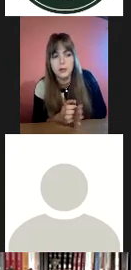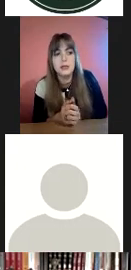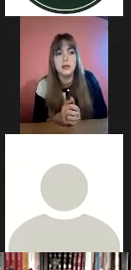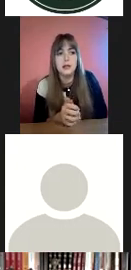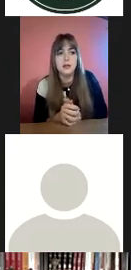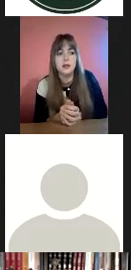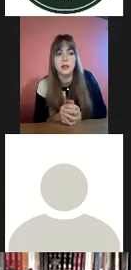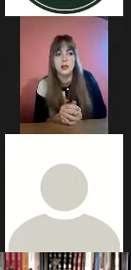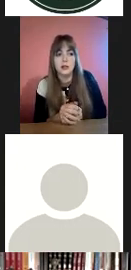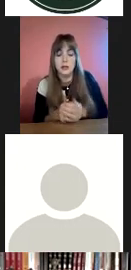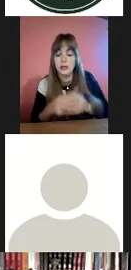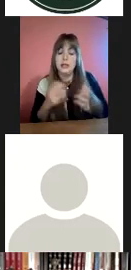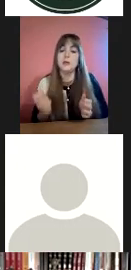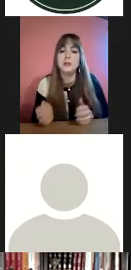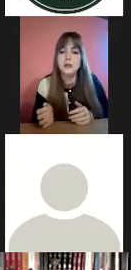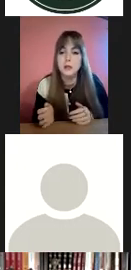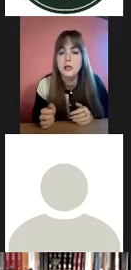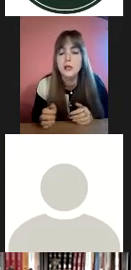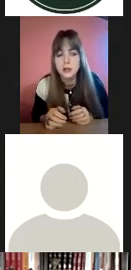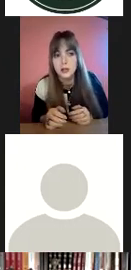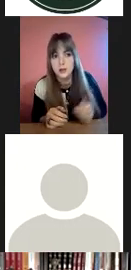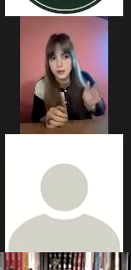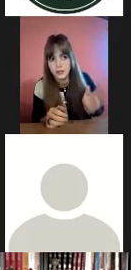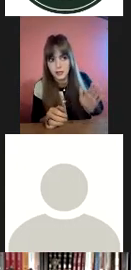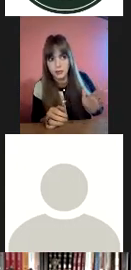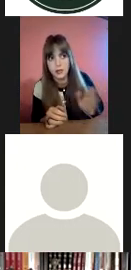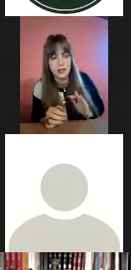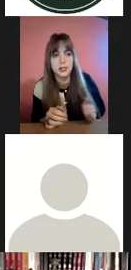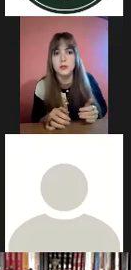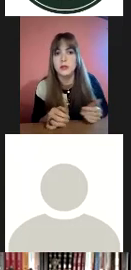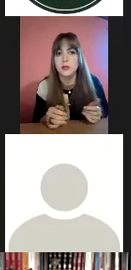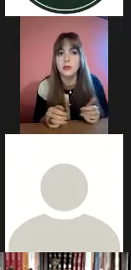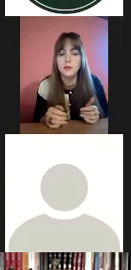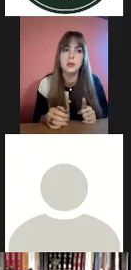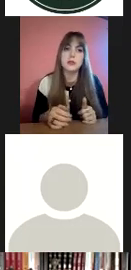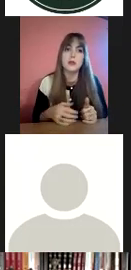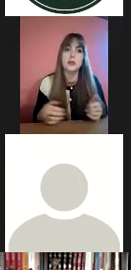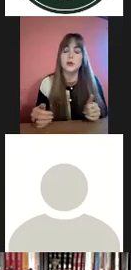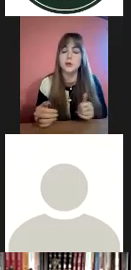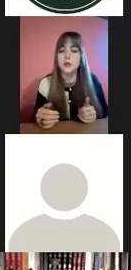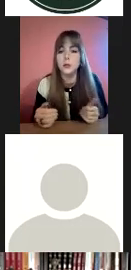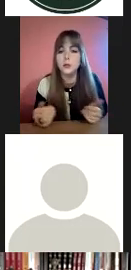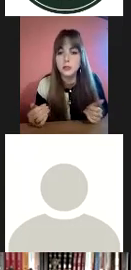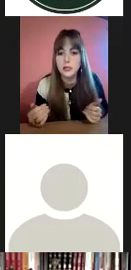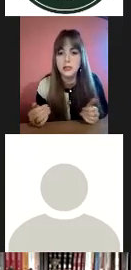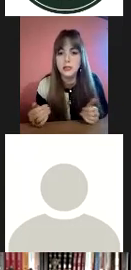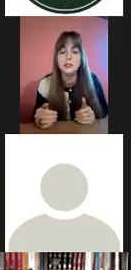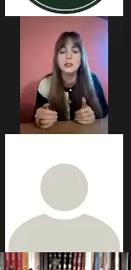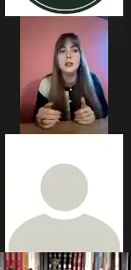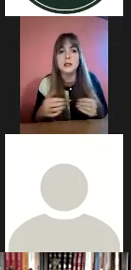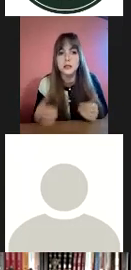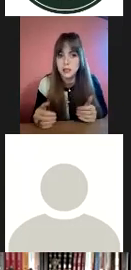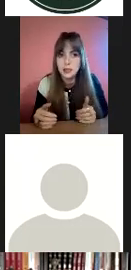claro, básicamente no hay que investigar muchísimo, solamente saliendo a la calle o viendo los refugios o viendo los grupos de